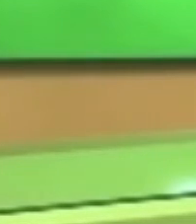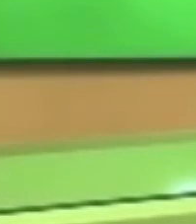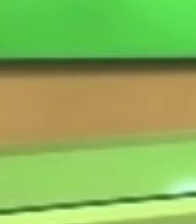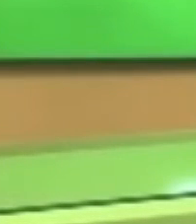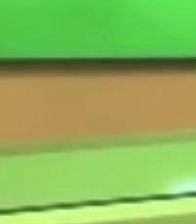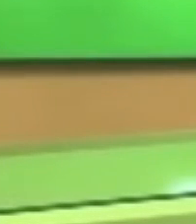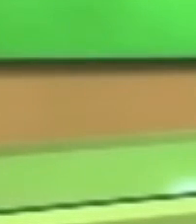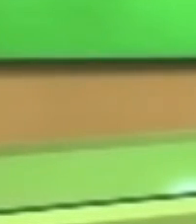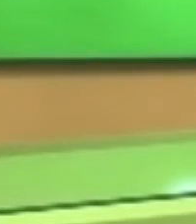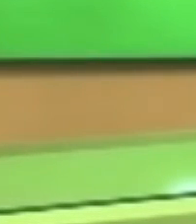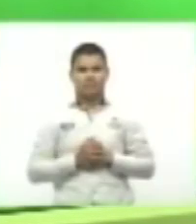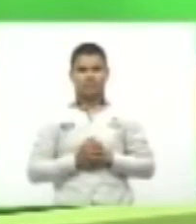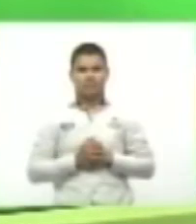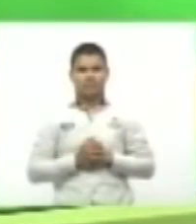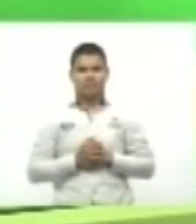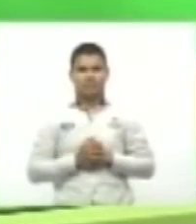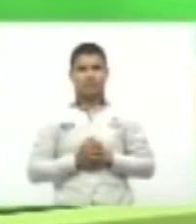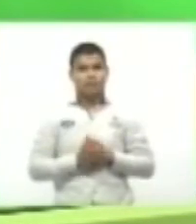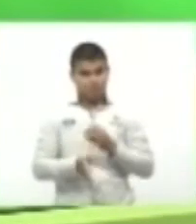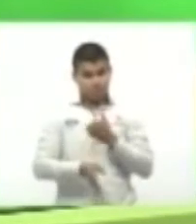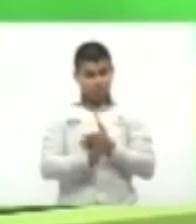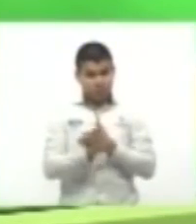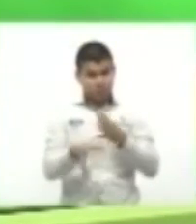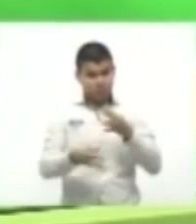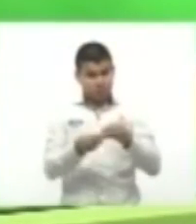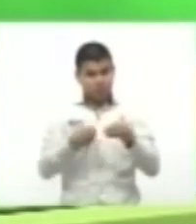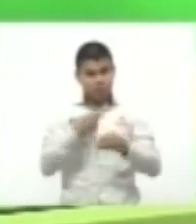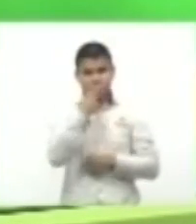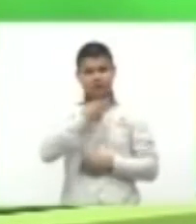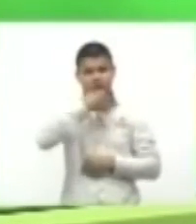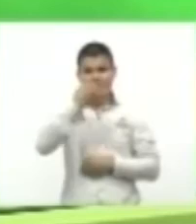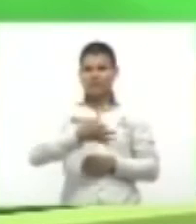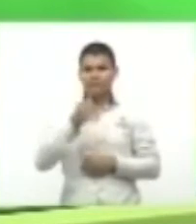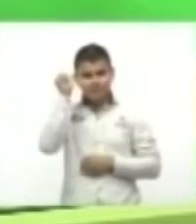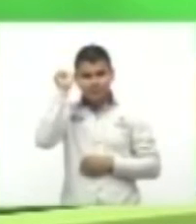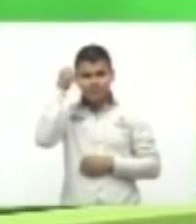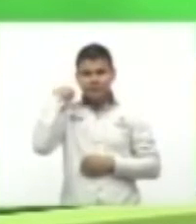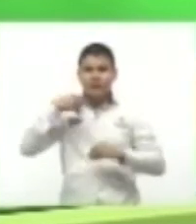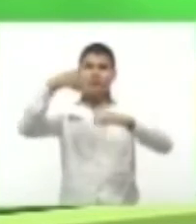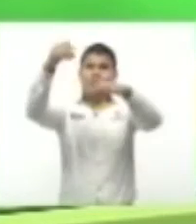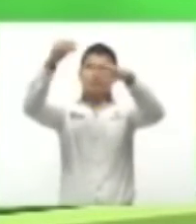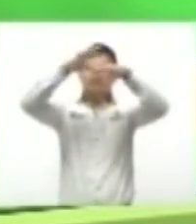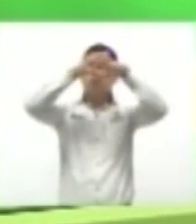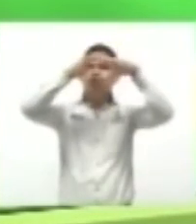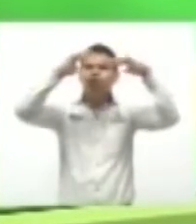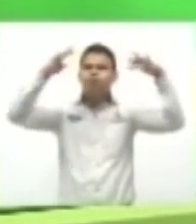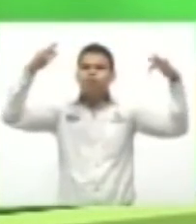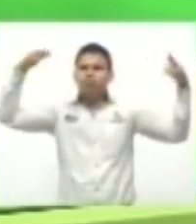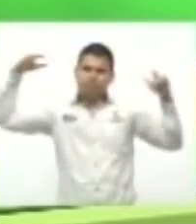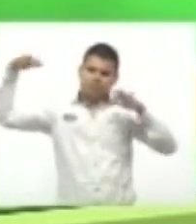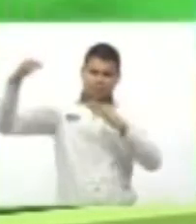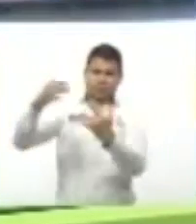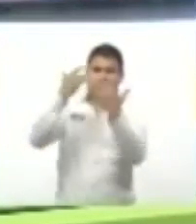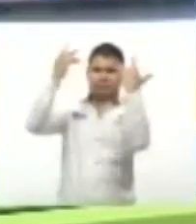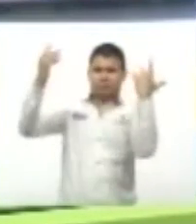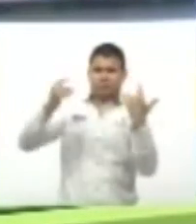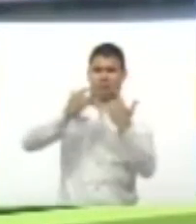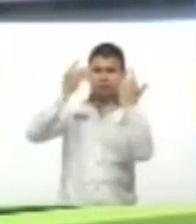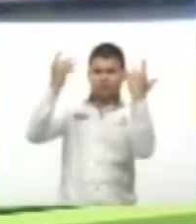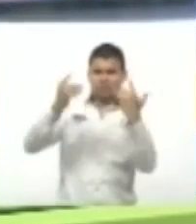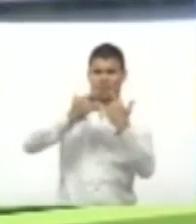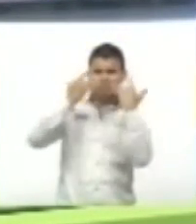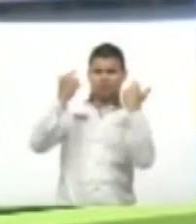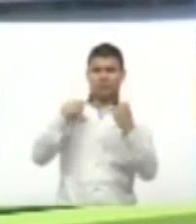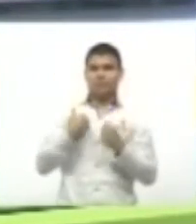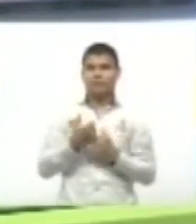Continuamos con más de nuestro compromiso con la verdad. Un nuevo fenómeno meteorológico se está presentando en la ciudad, el cual produce altos grados de temperatura y fuertes